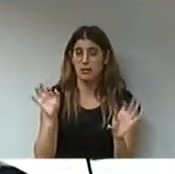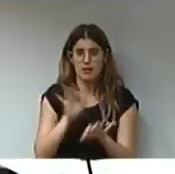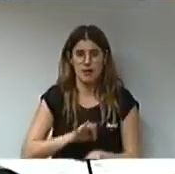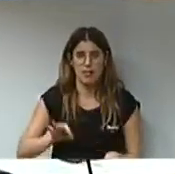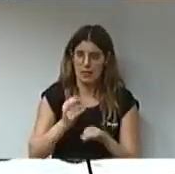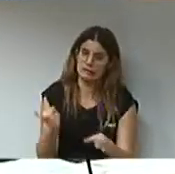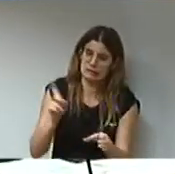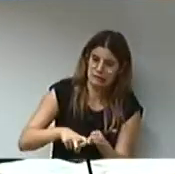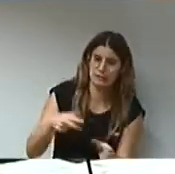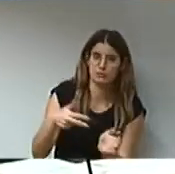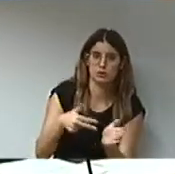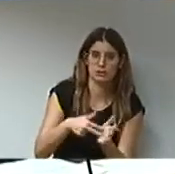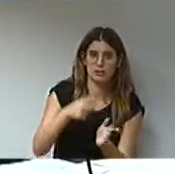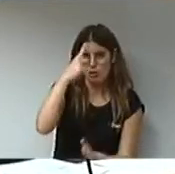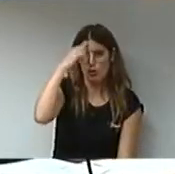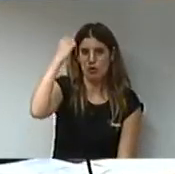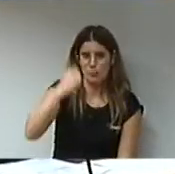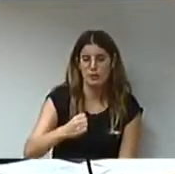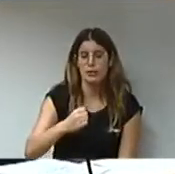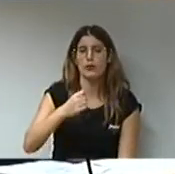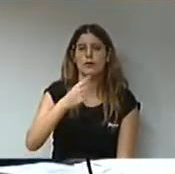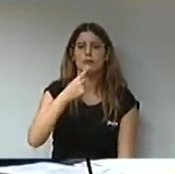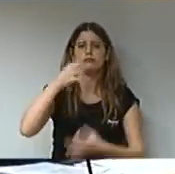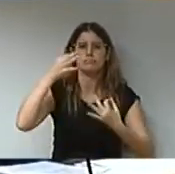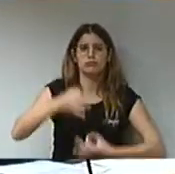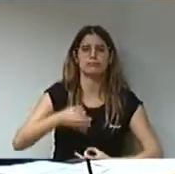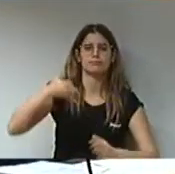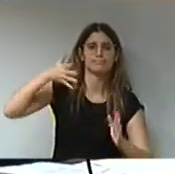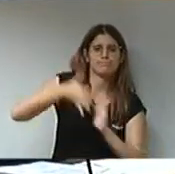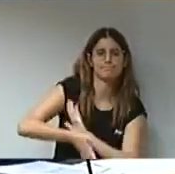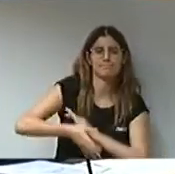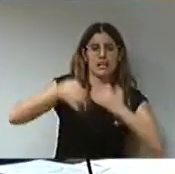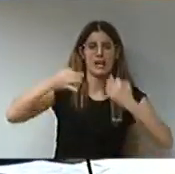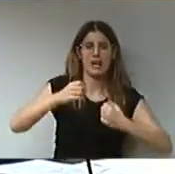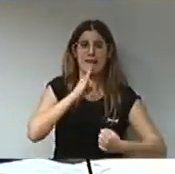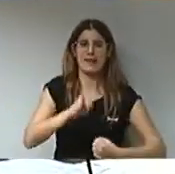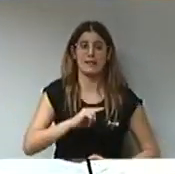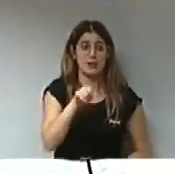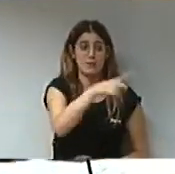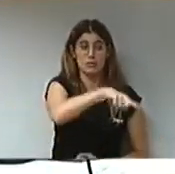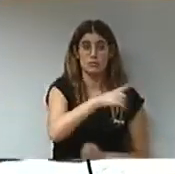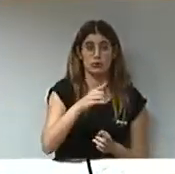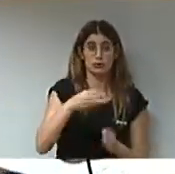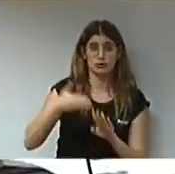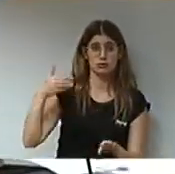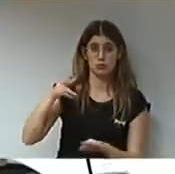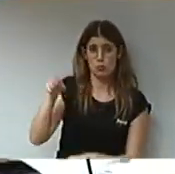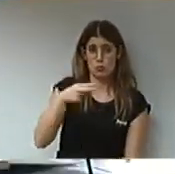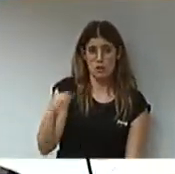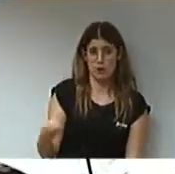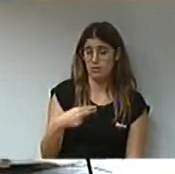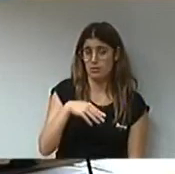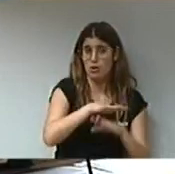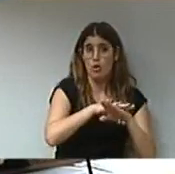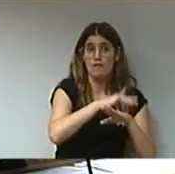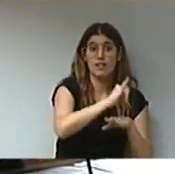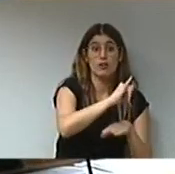lo hemos hecho con convicción, con determinación y con energía, lo que no han hecho ustedes donde gobiernan.